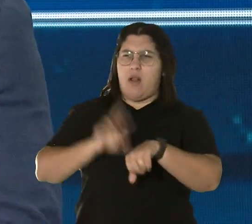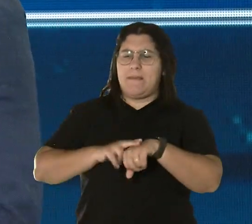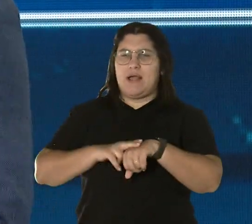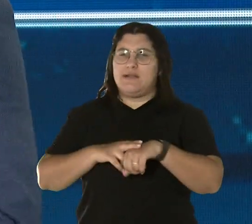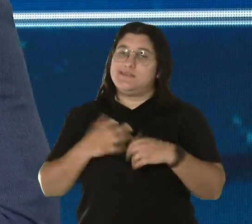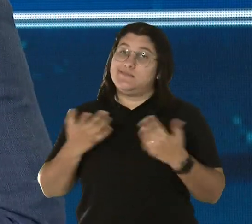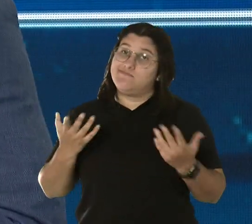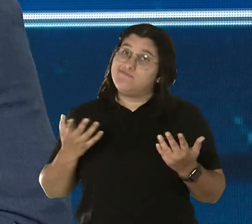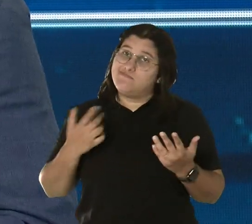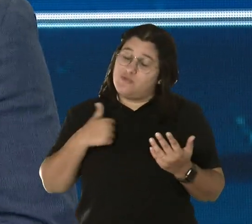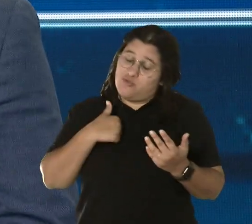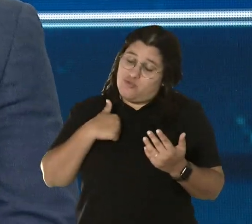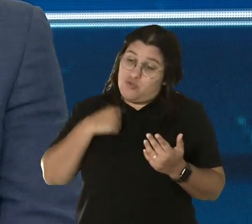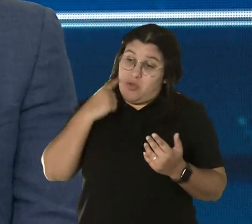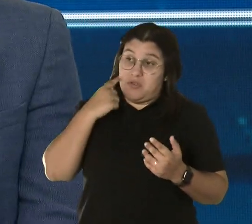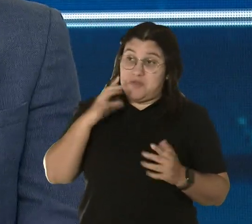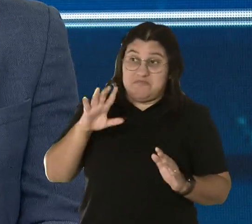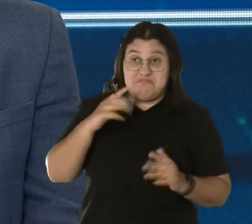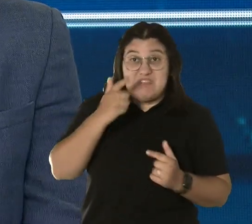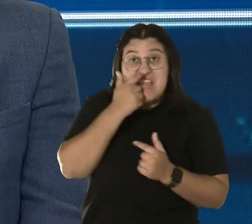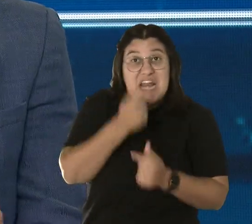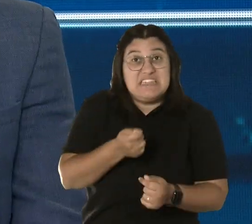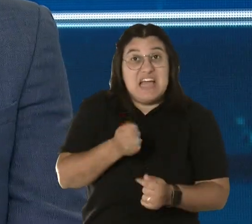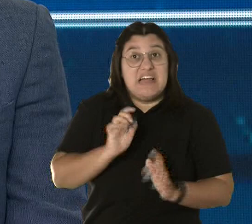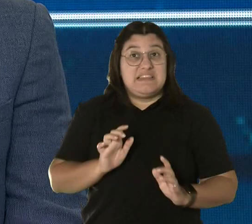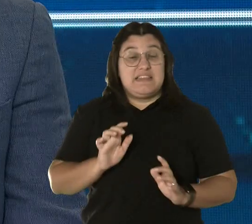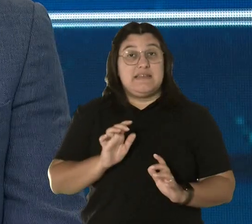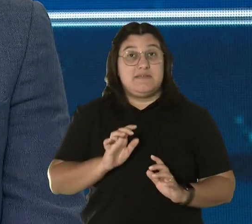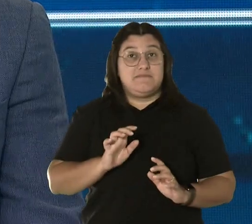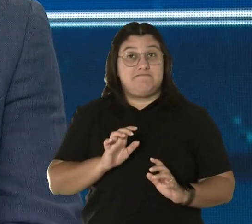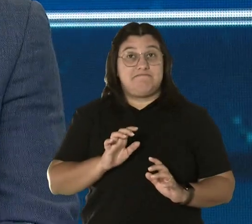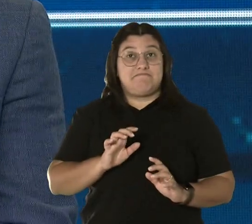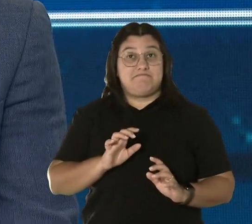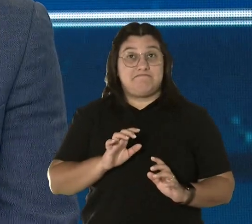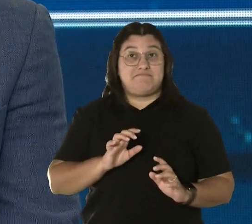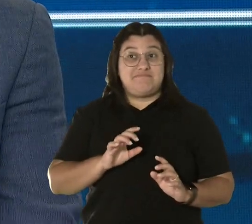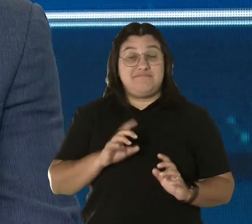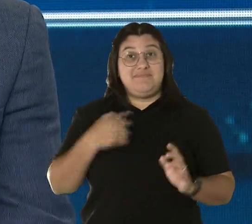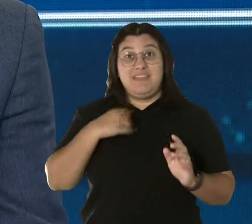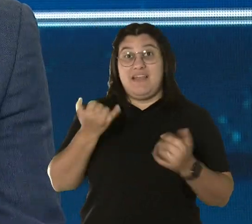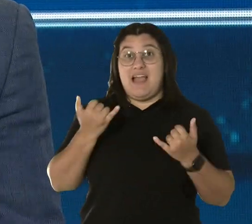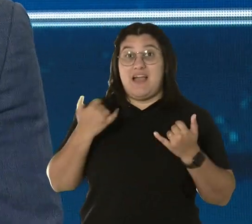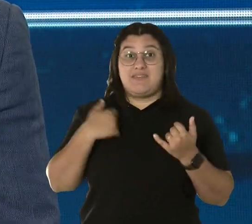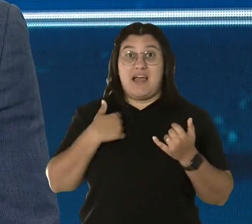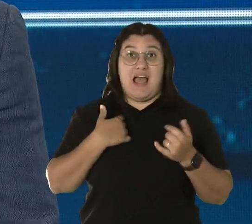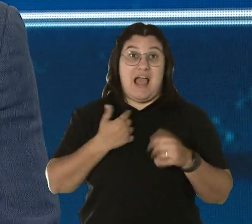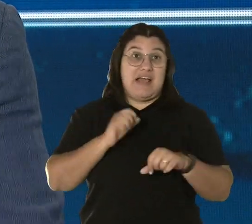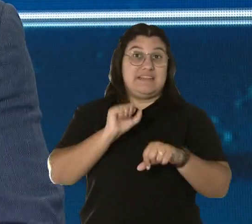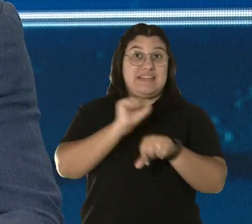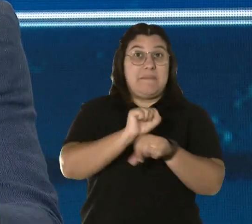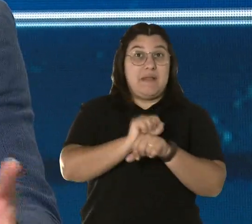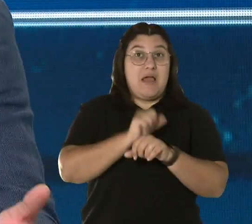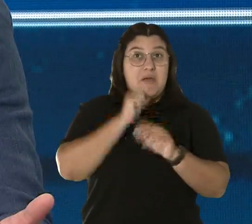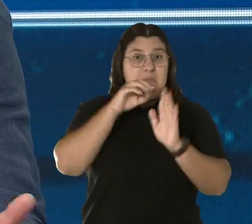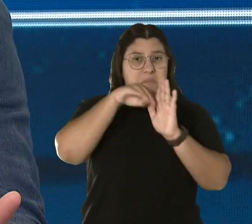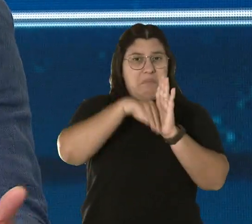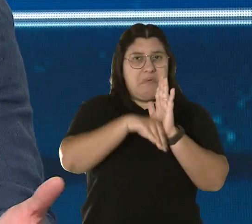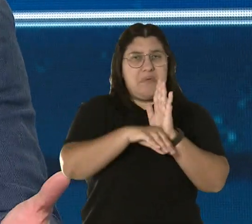Yo lo encuentro interesante. Como dicen que la tasa de desempleo está en lo más bajo que ha estado en la historia, que creo que está en